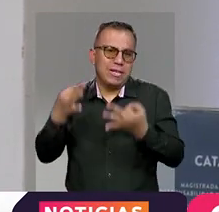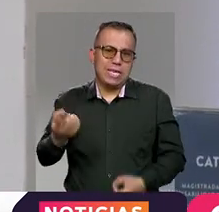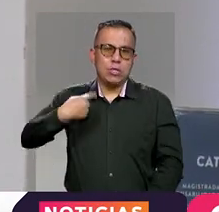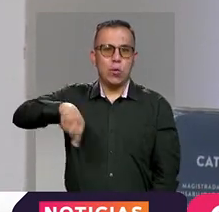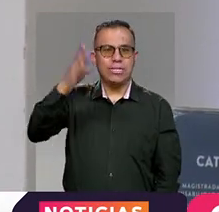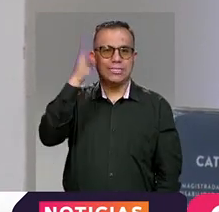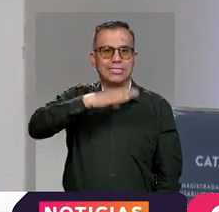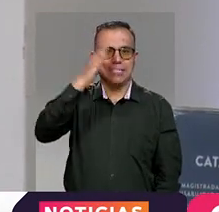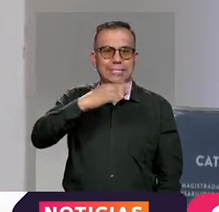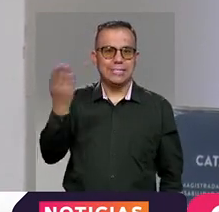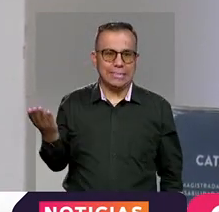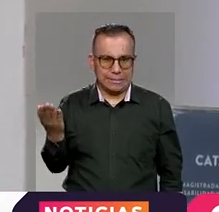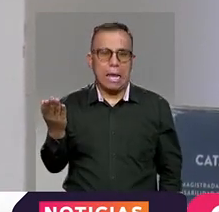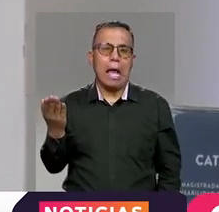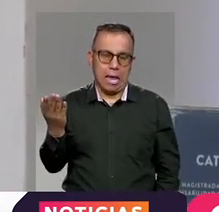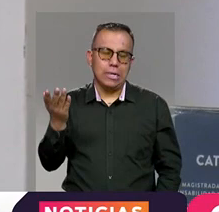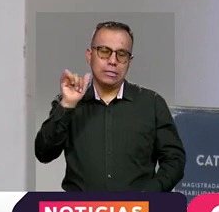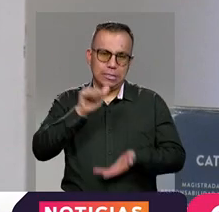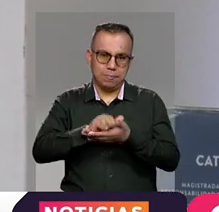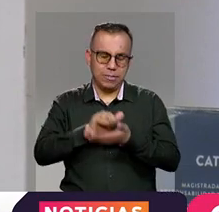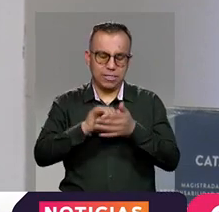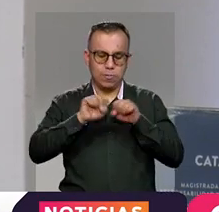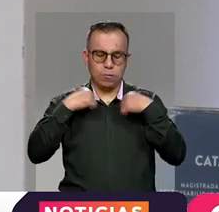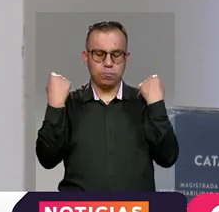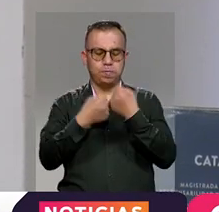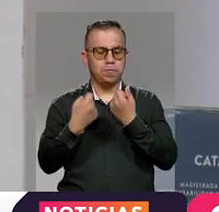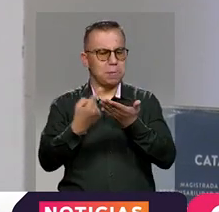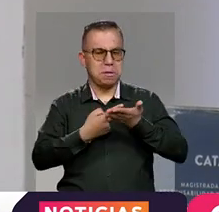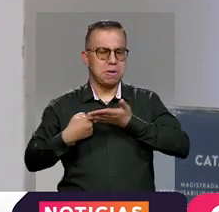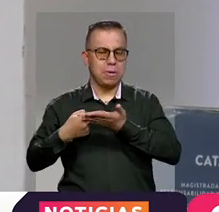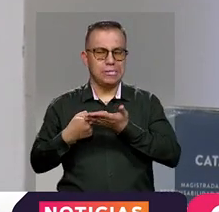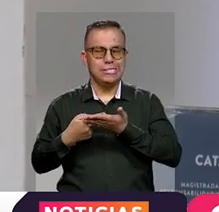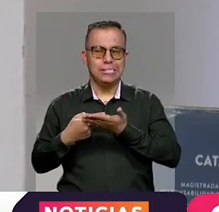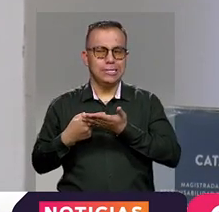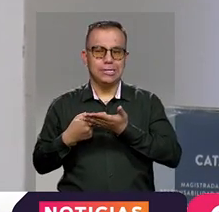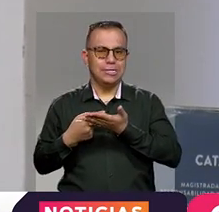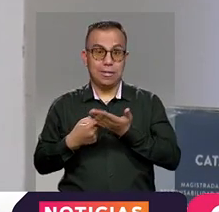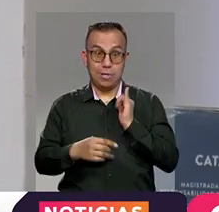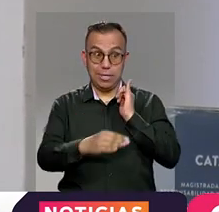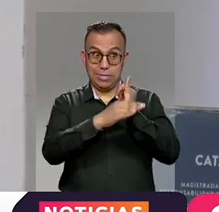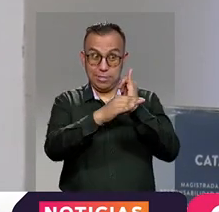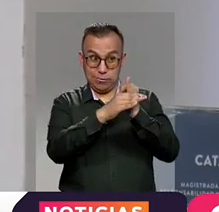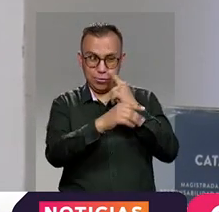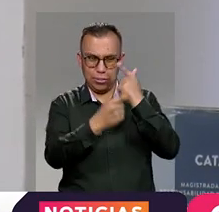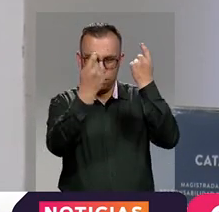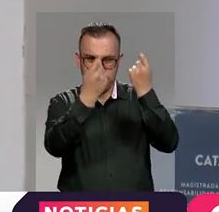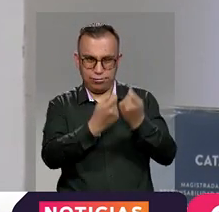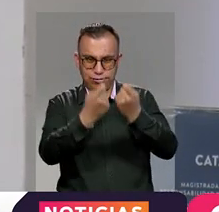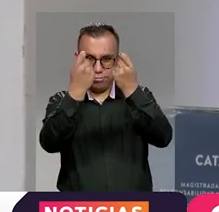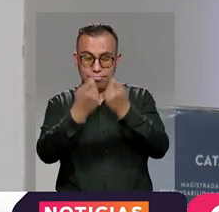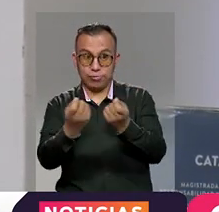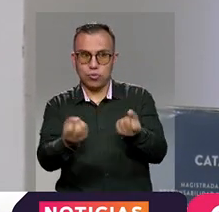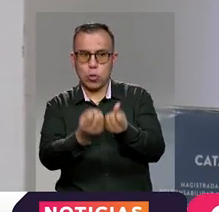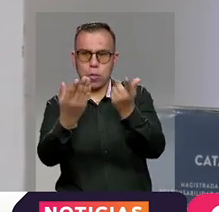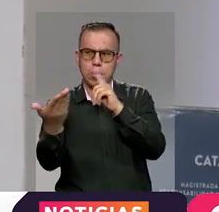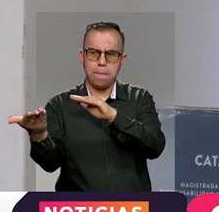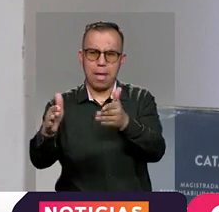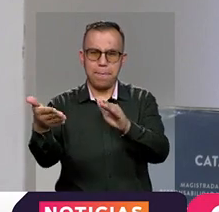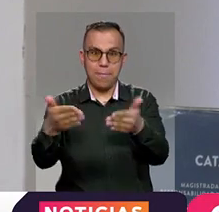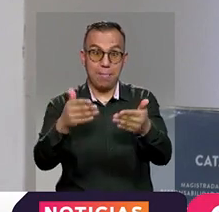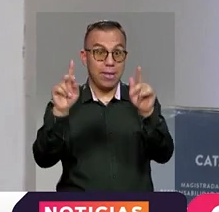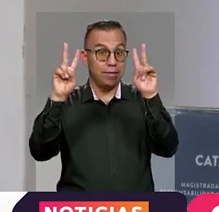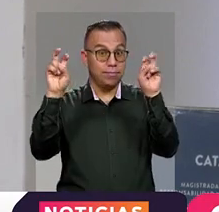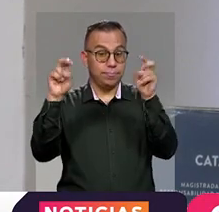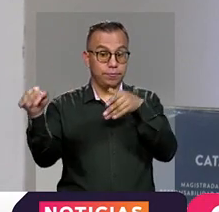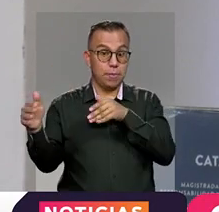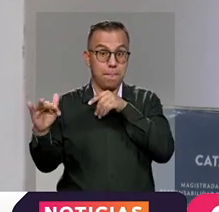operacionales. Por eso la sala encuentra que esta política institucional de conteo de cuerpos muertos en combate